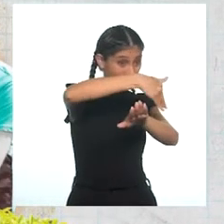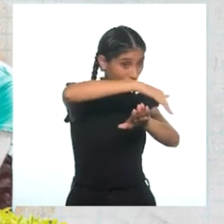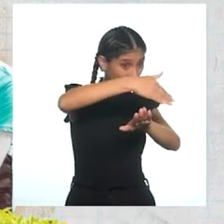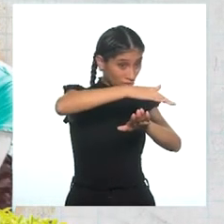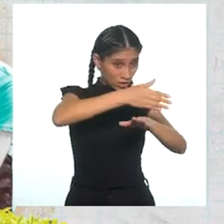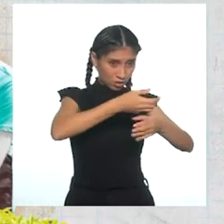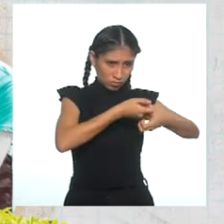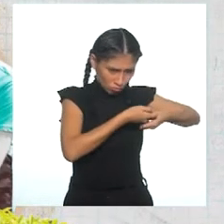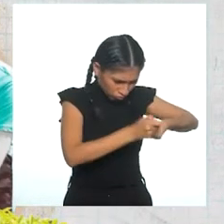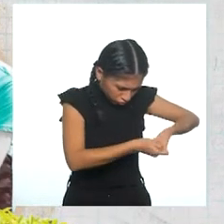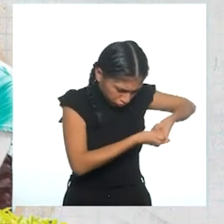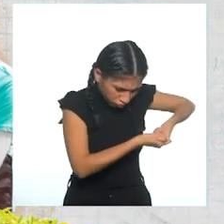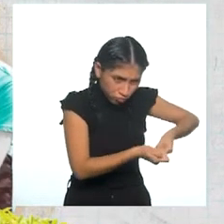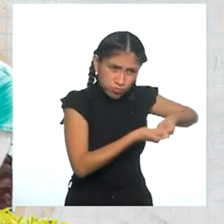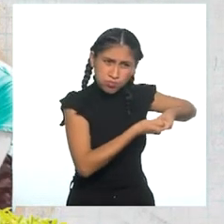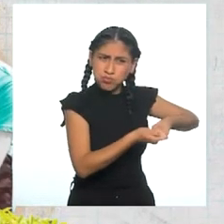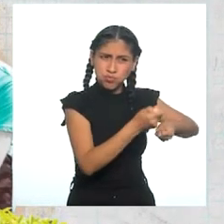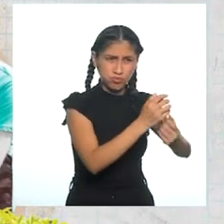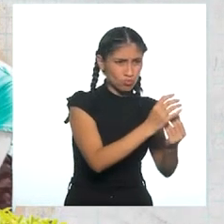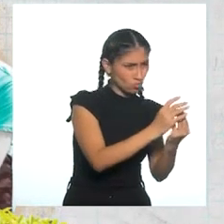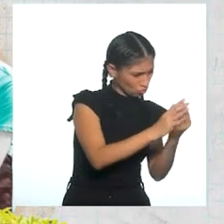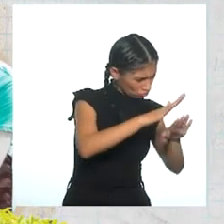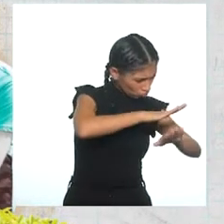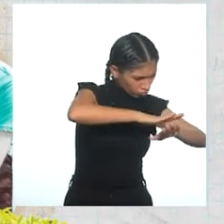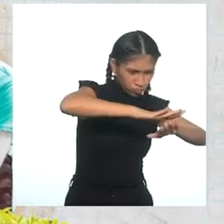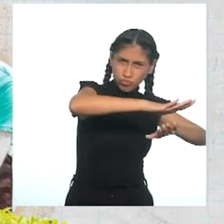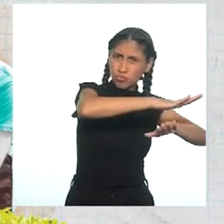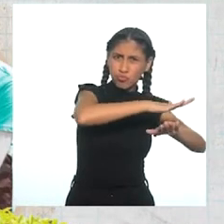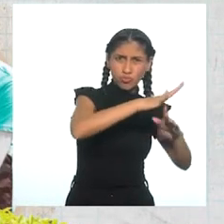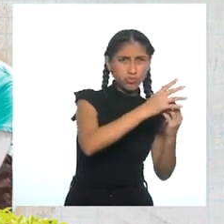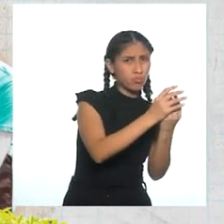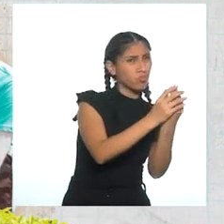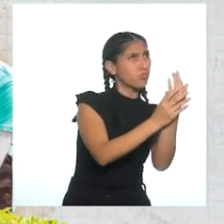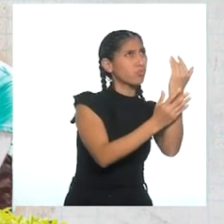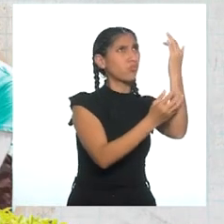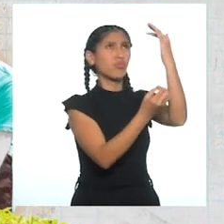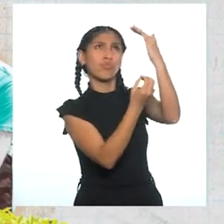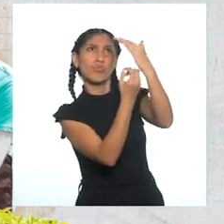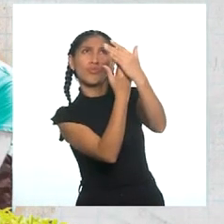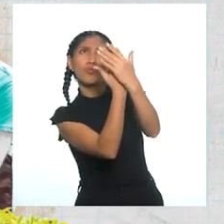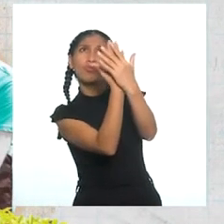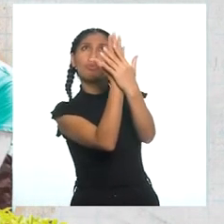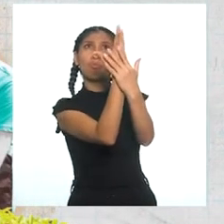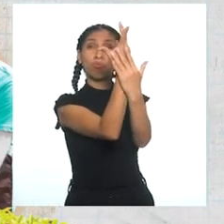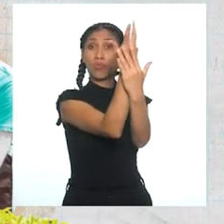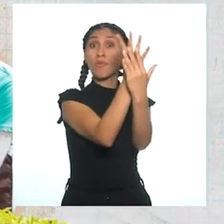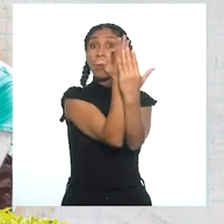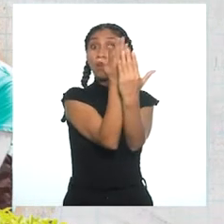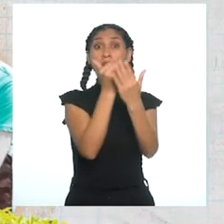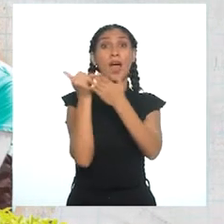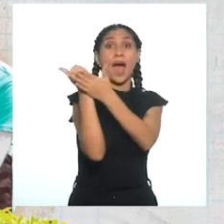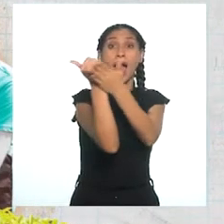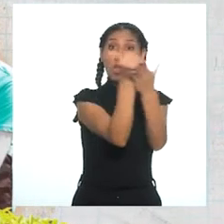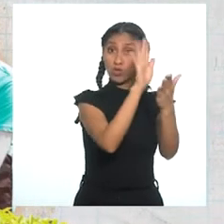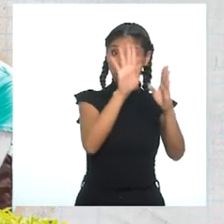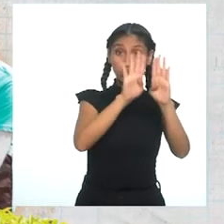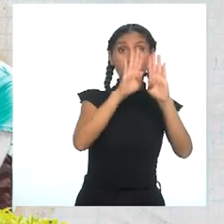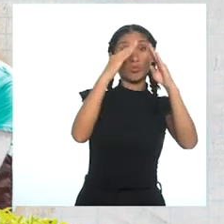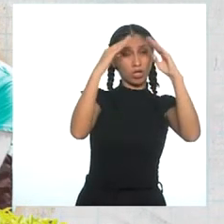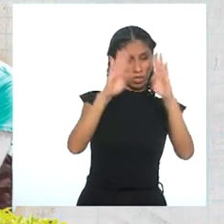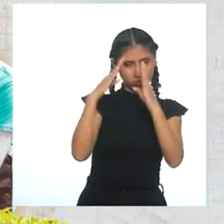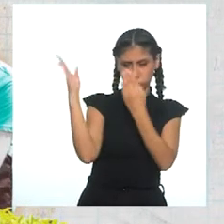una alternativa eficiente y sostenible para proteger el ambiente y generar parte de su